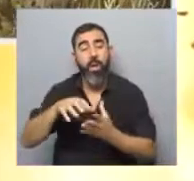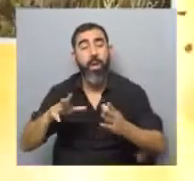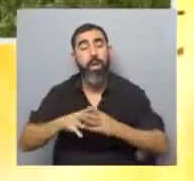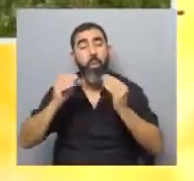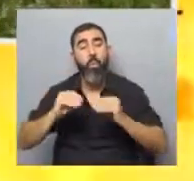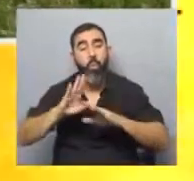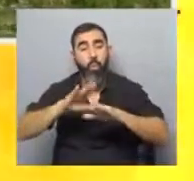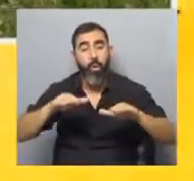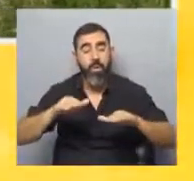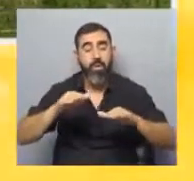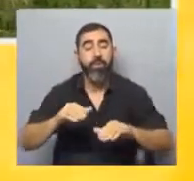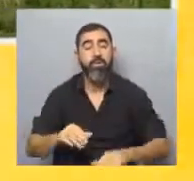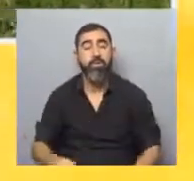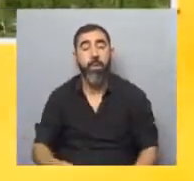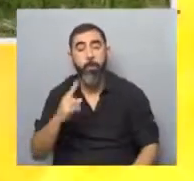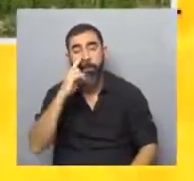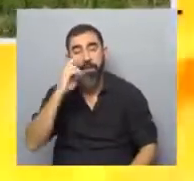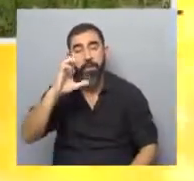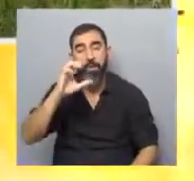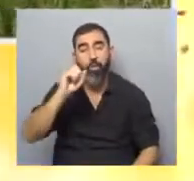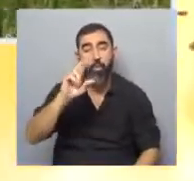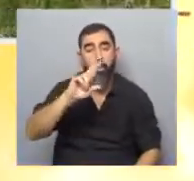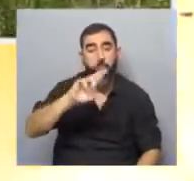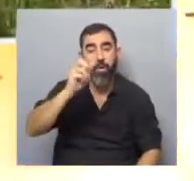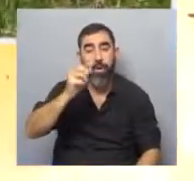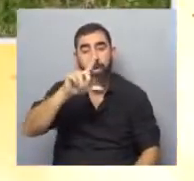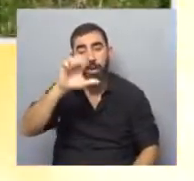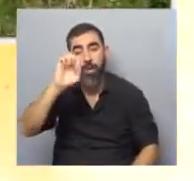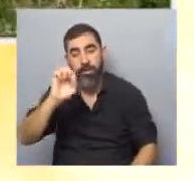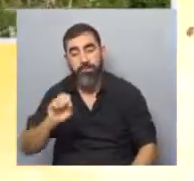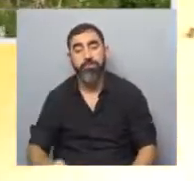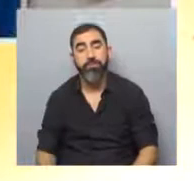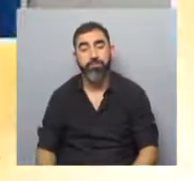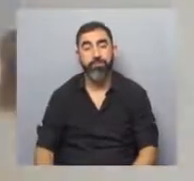de minas de corrales. Perdón. Sí, sí, está bien.